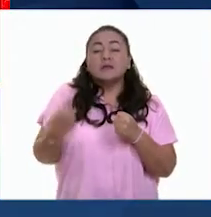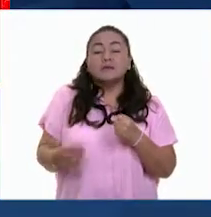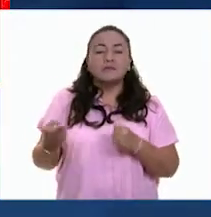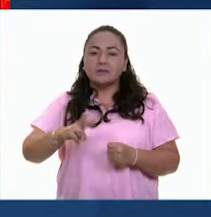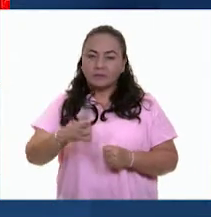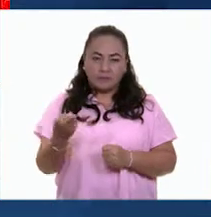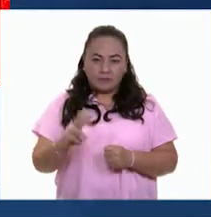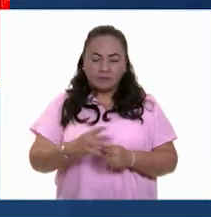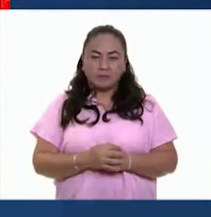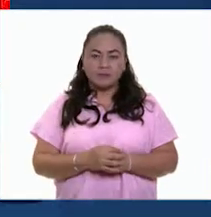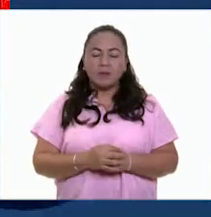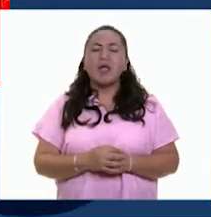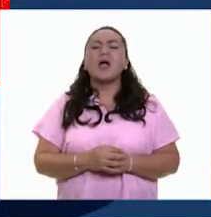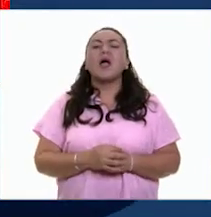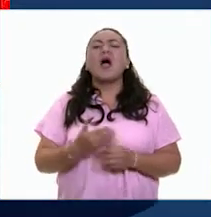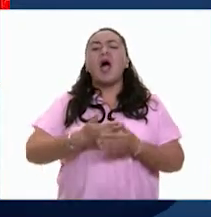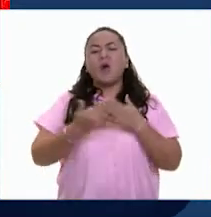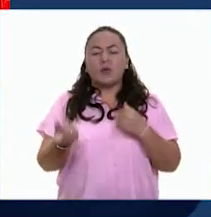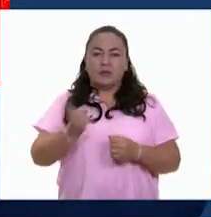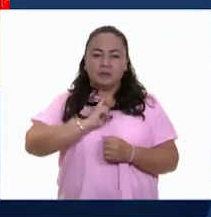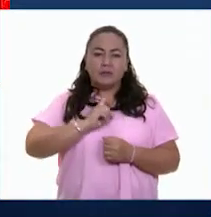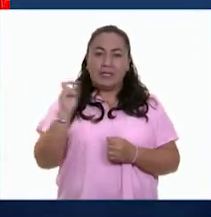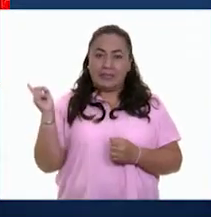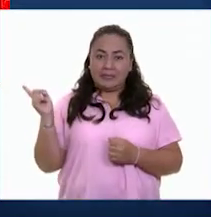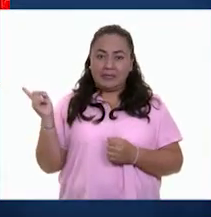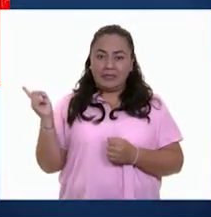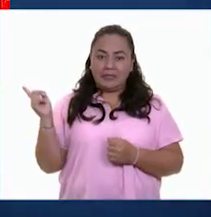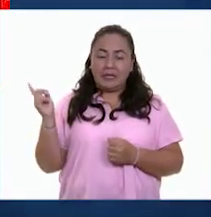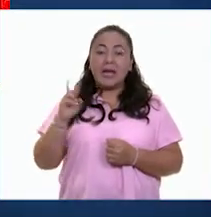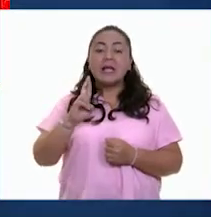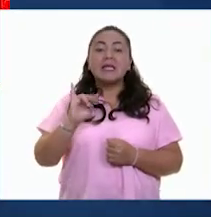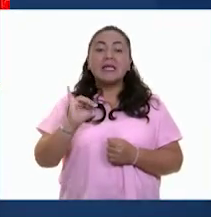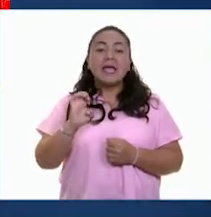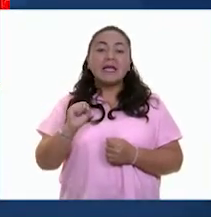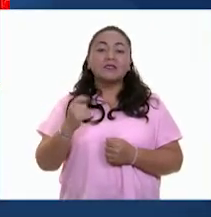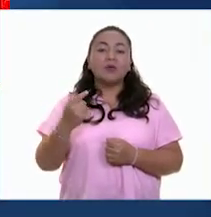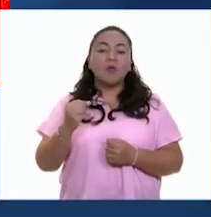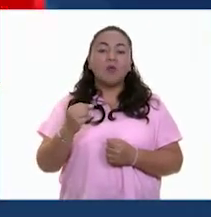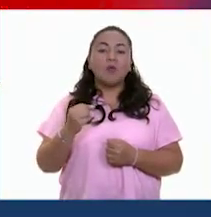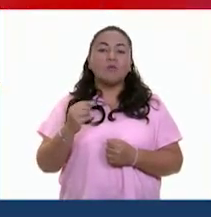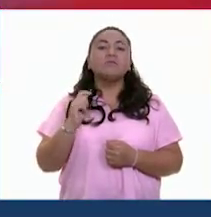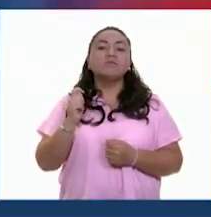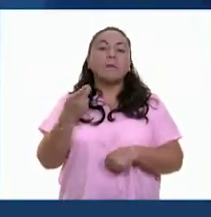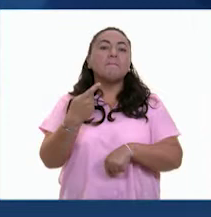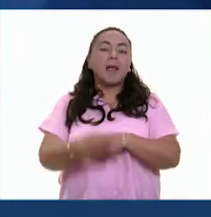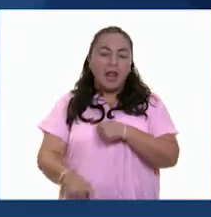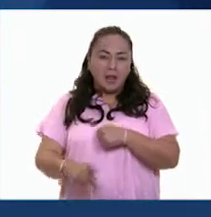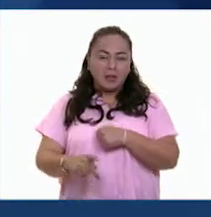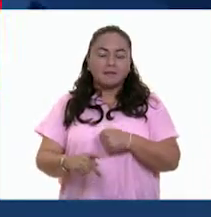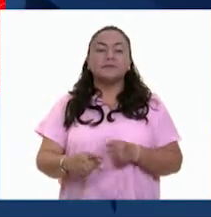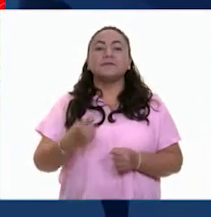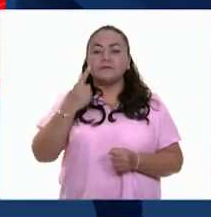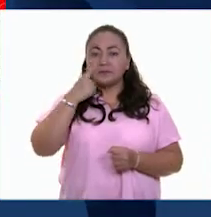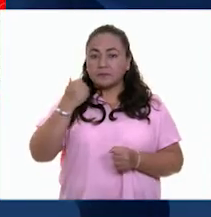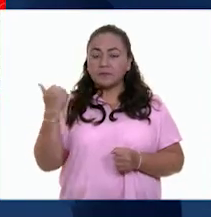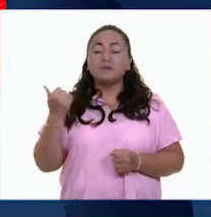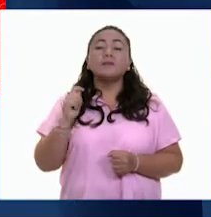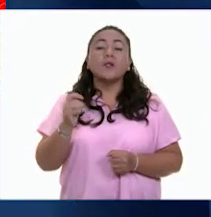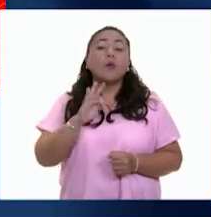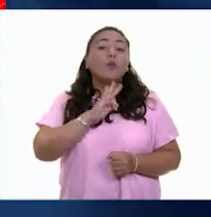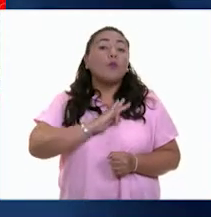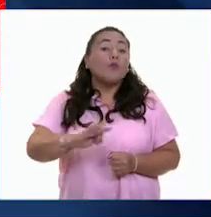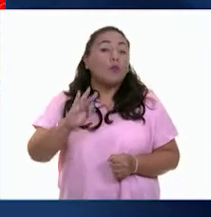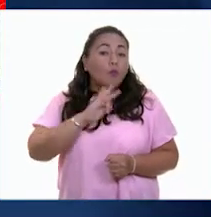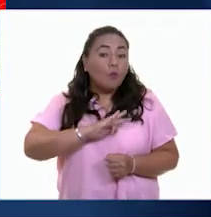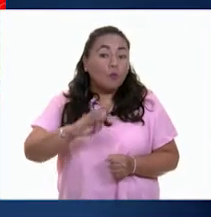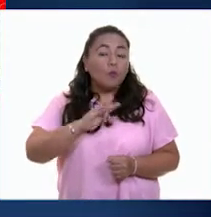riesgo. Y pues me queda esta nada más, maestra. Bueno, ayúdenos a leer, por favor. Es la probabilidad de